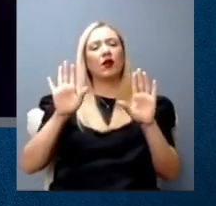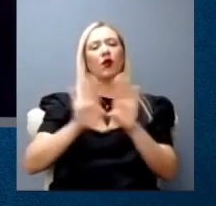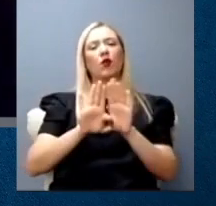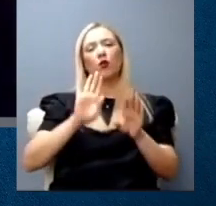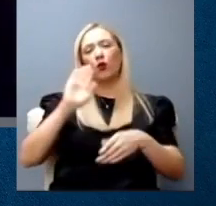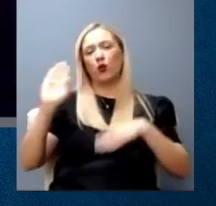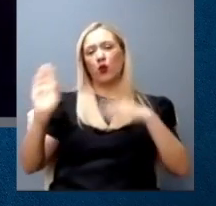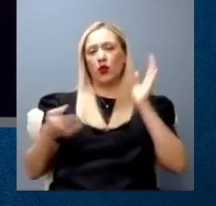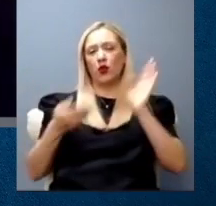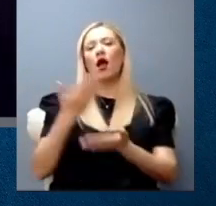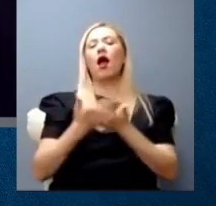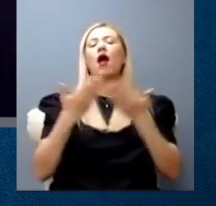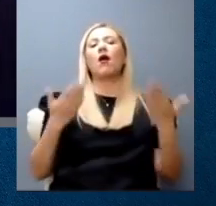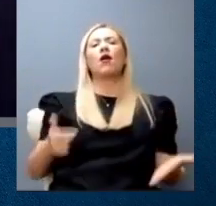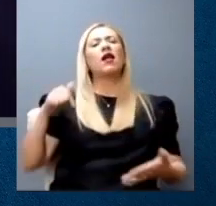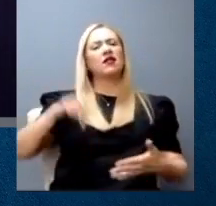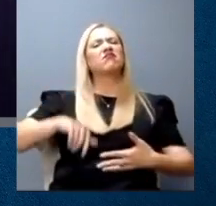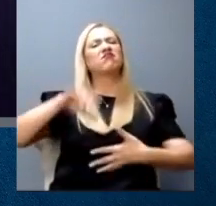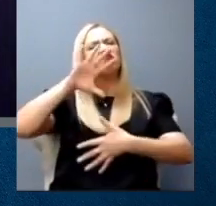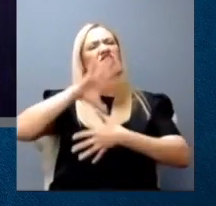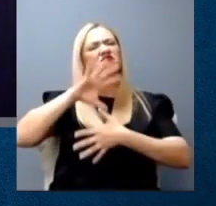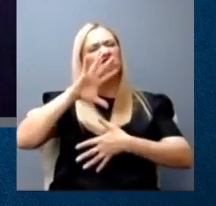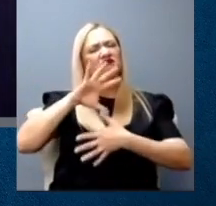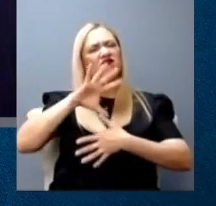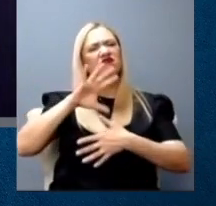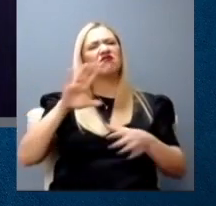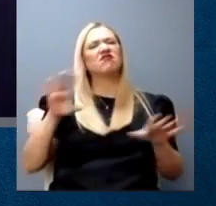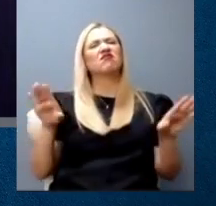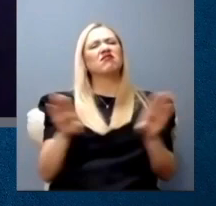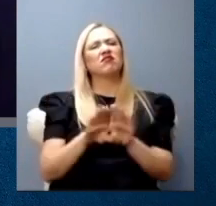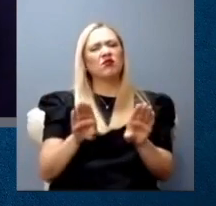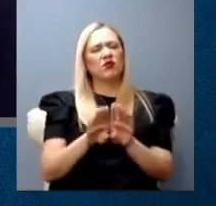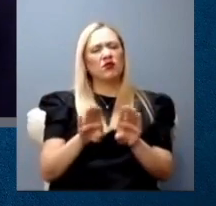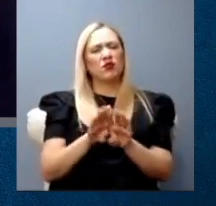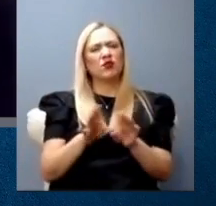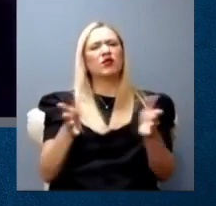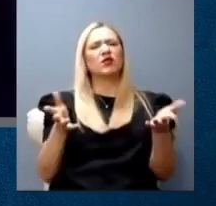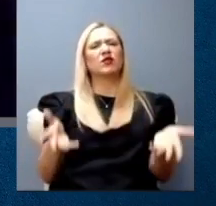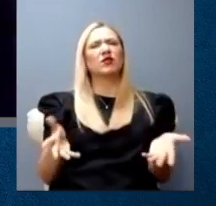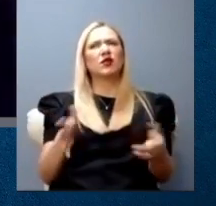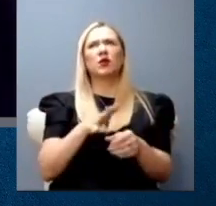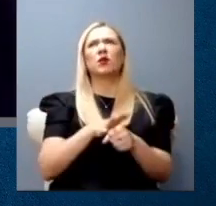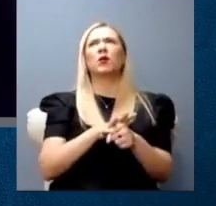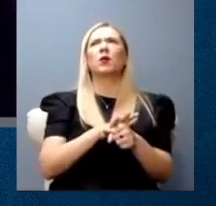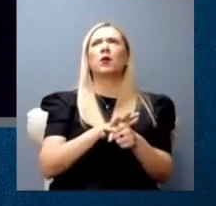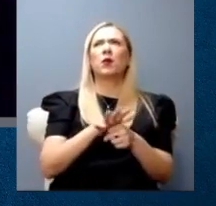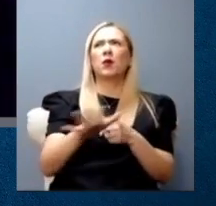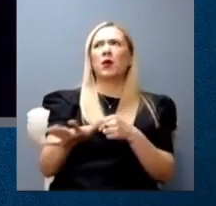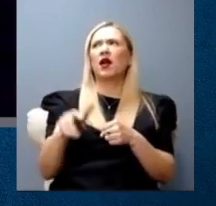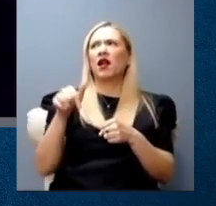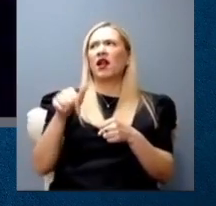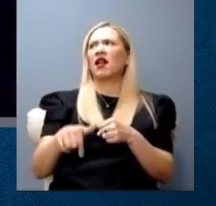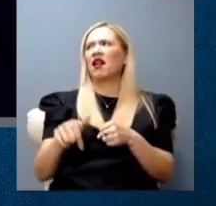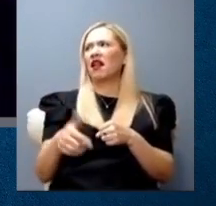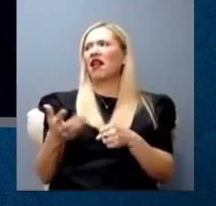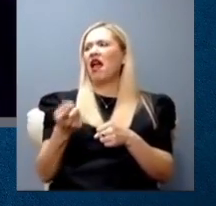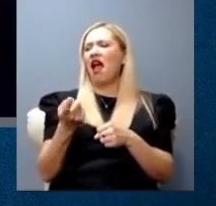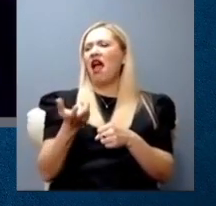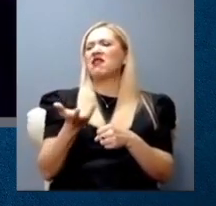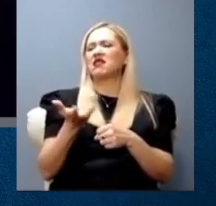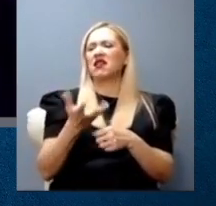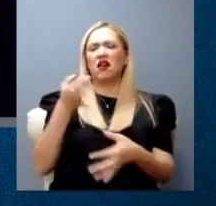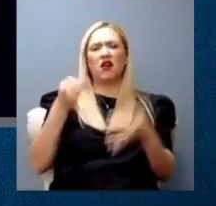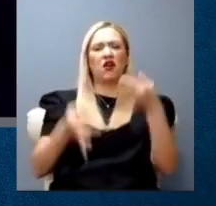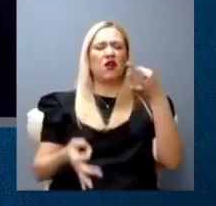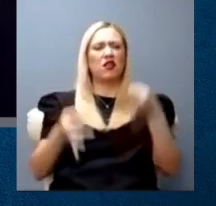desde el sistema interamericano, este proceso de internacionalización, cuál es el papel que juega, por ejemplo, la Corte Interamericana de Derechos Humanos, la